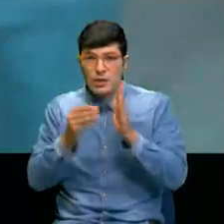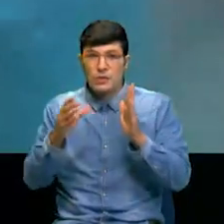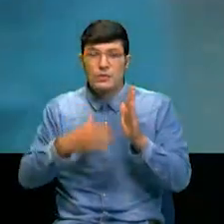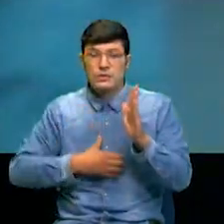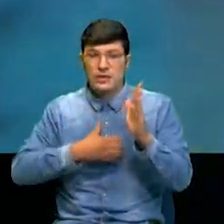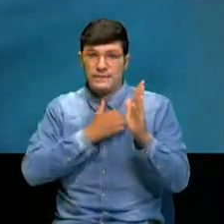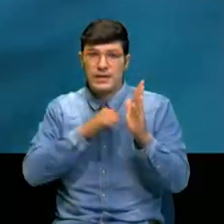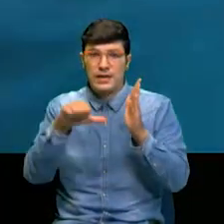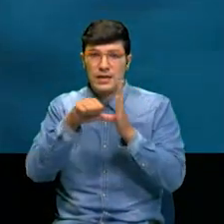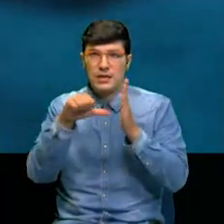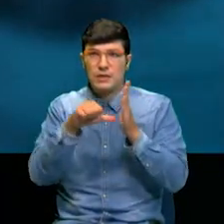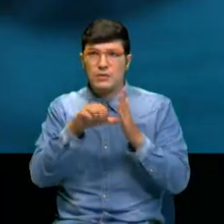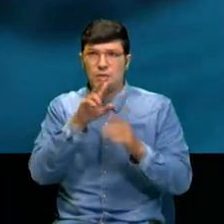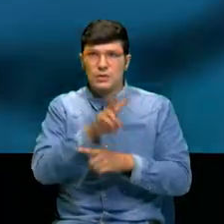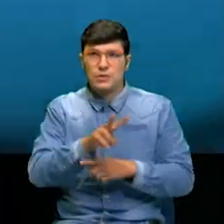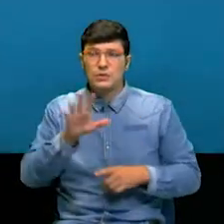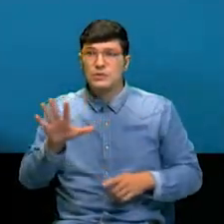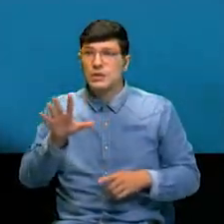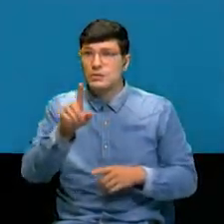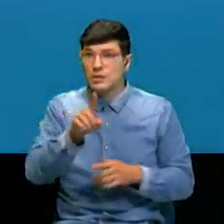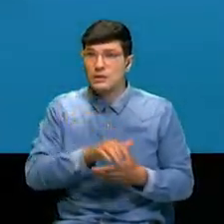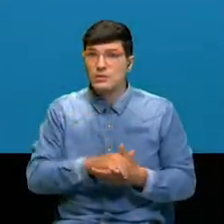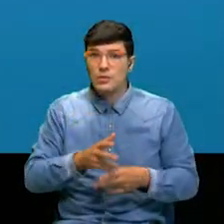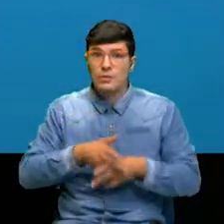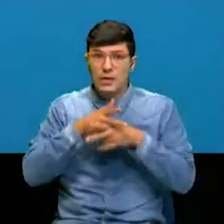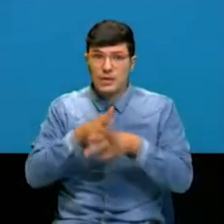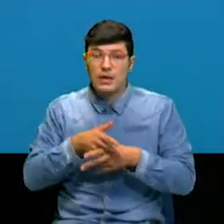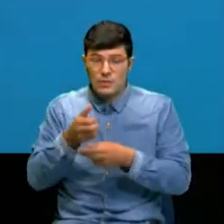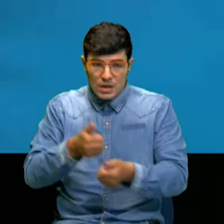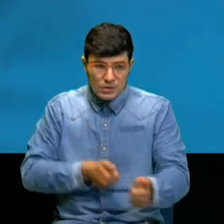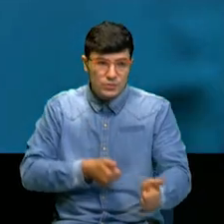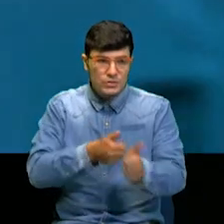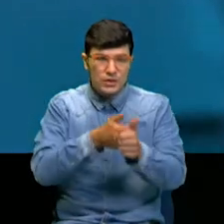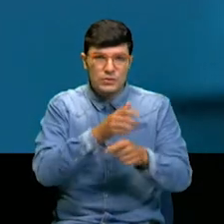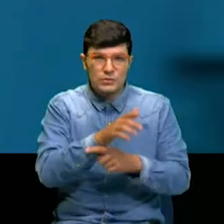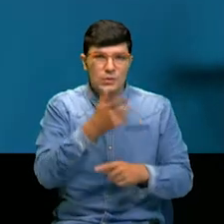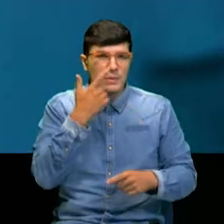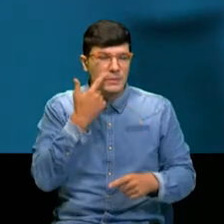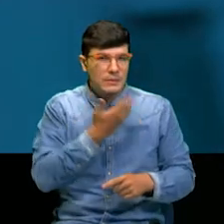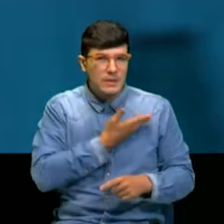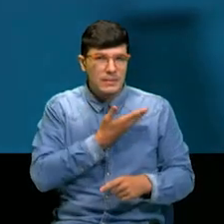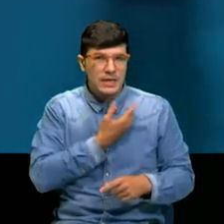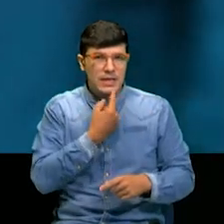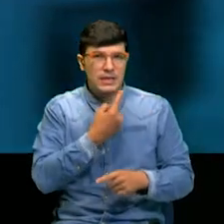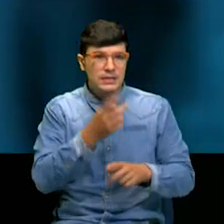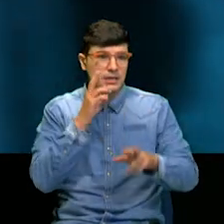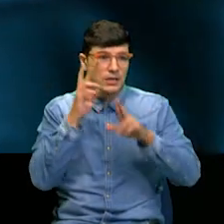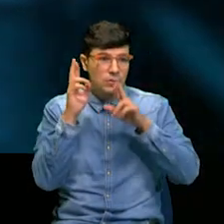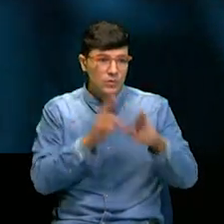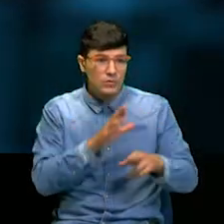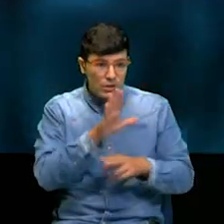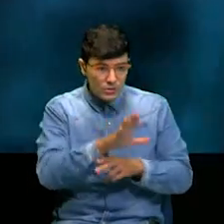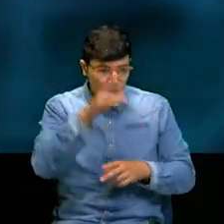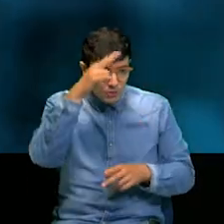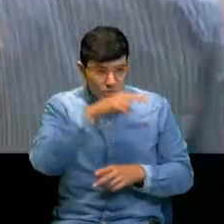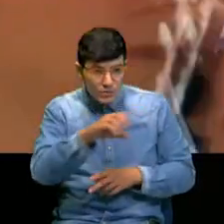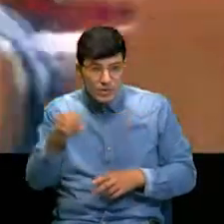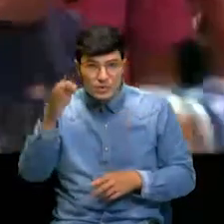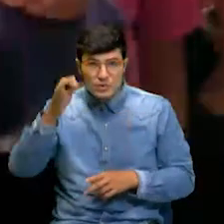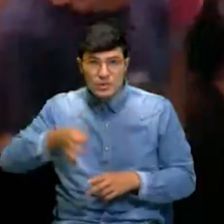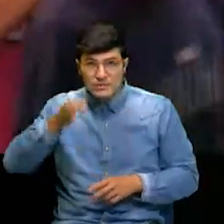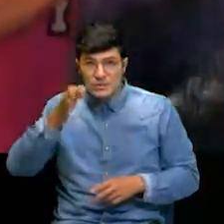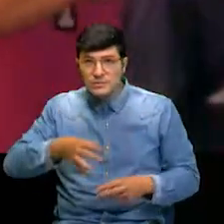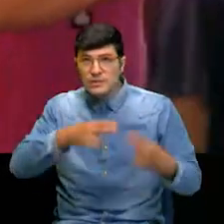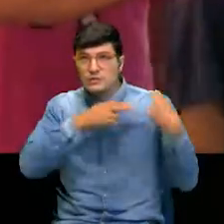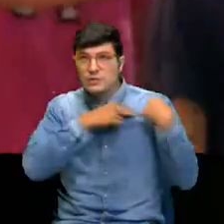en el artículo 251, Cuidado y Auxilio a los Padres, en el que determina que los hijos quedan siempre